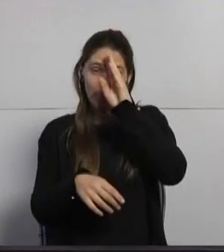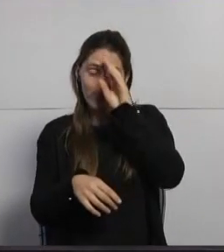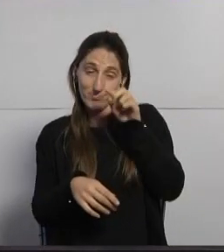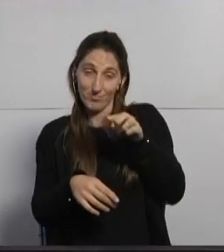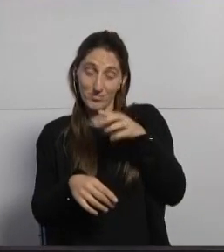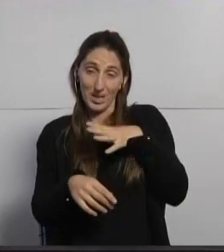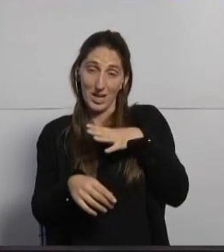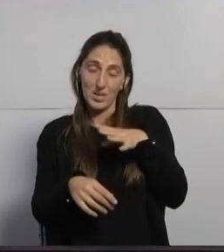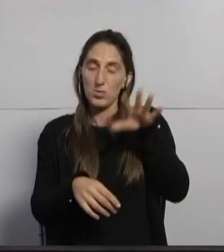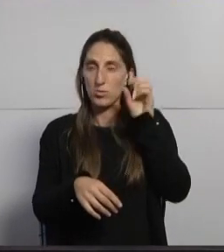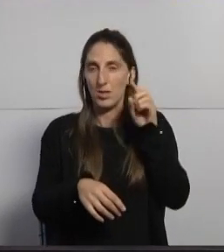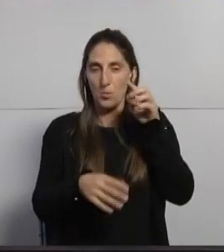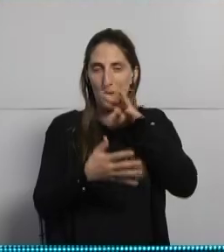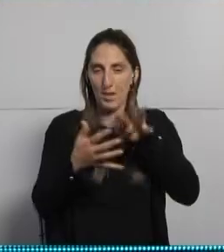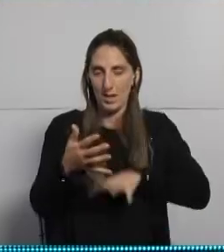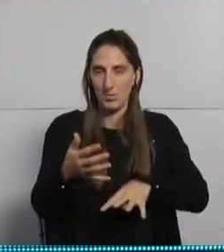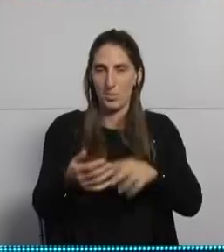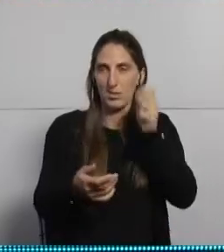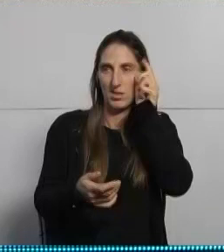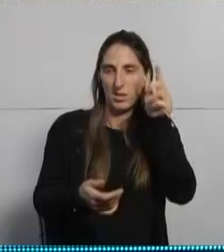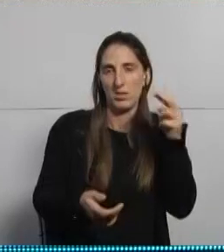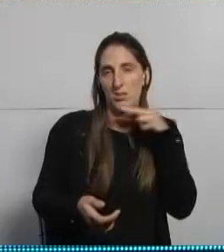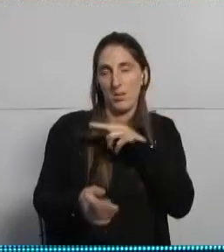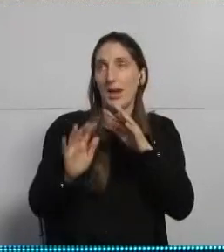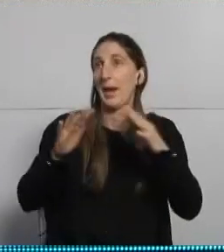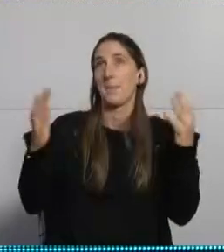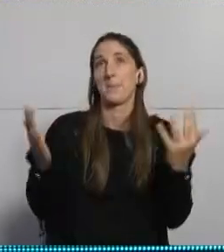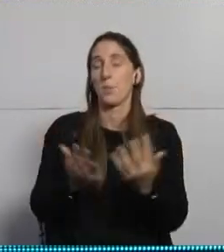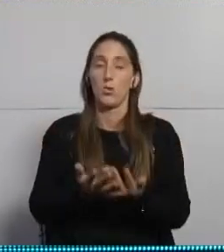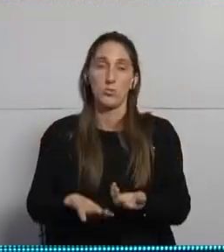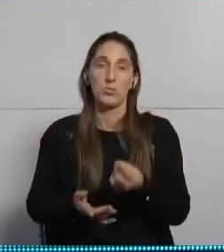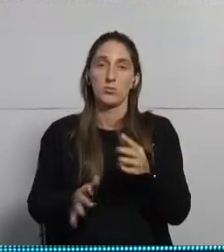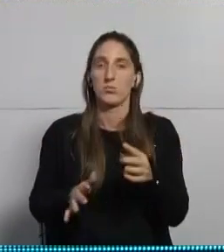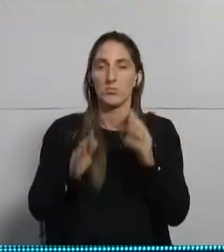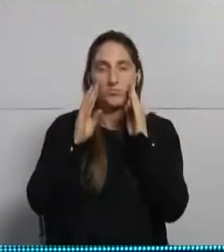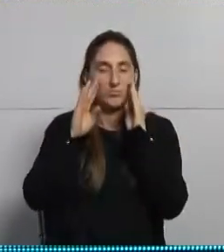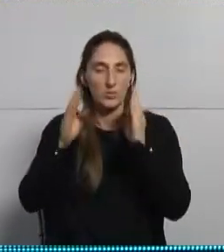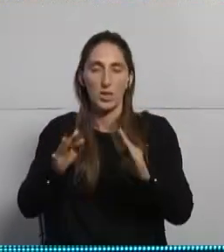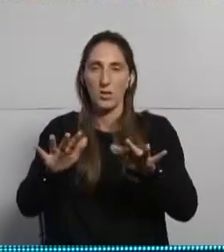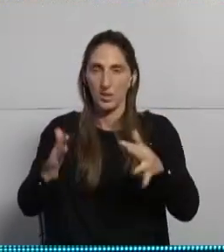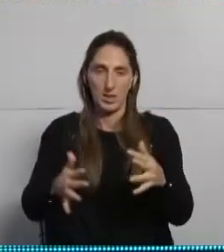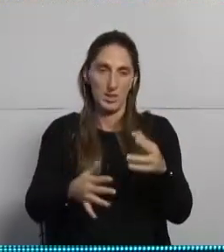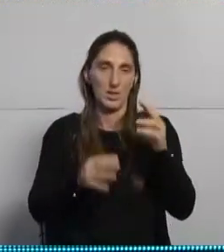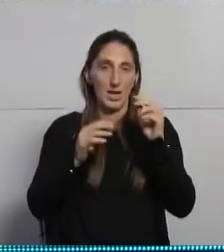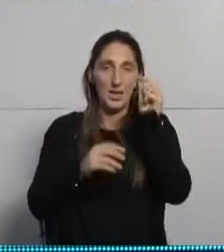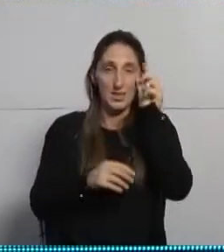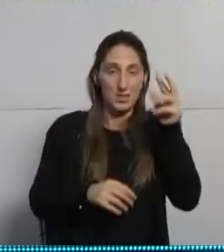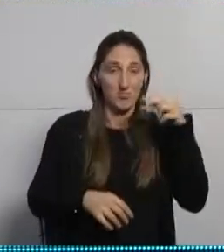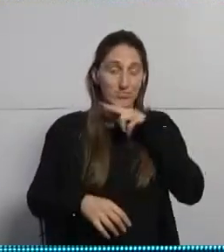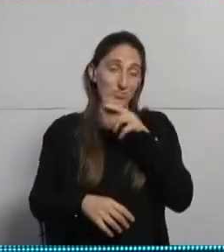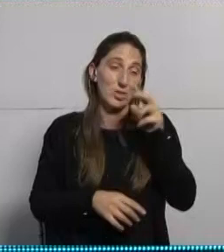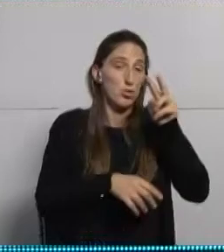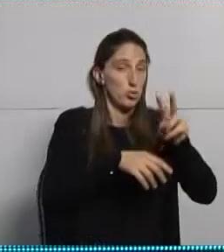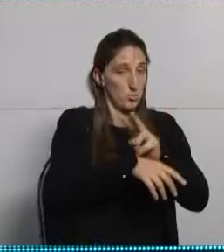hay grandes chances de que cuando escuchamos y leemos inteligencia artificial por ahí en el mundo, a lo que se está haciendo referencia es aprendizaje supervisado. Este tipo de aprendizaje